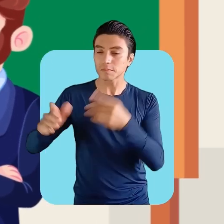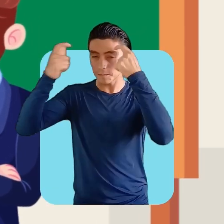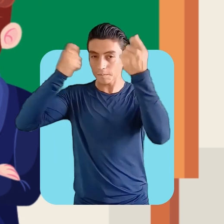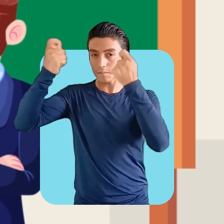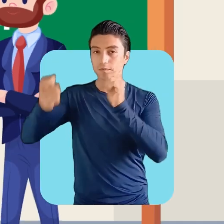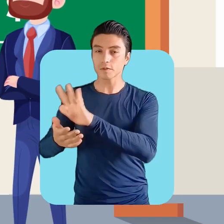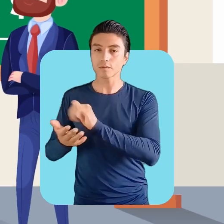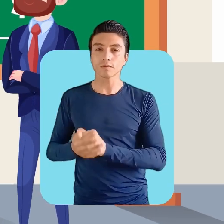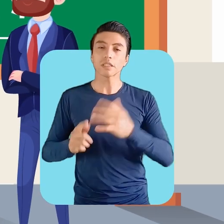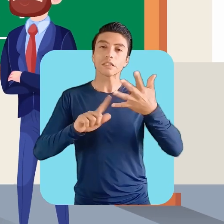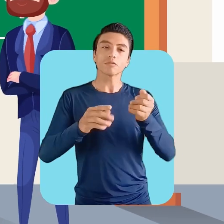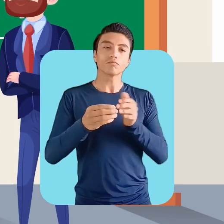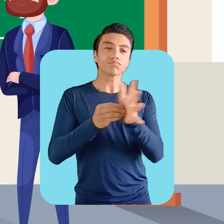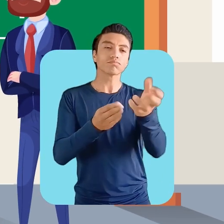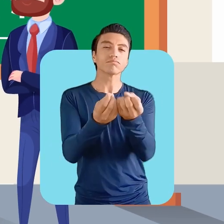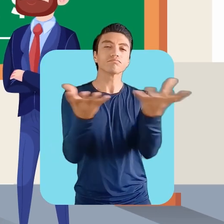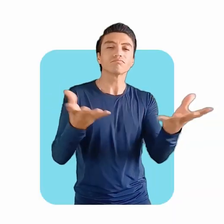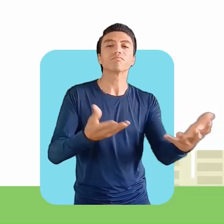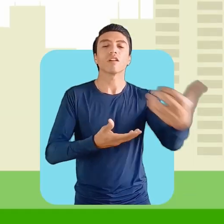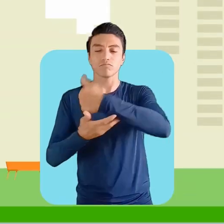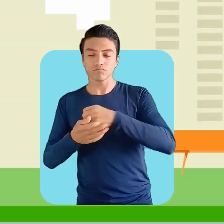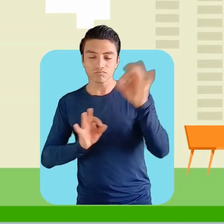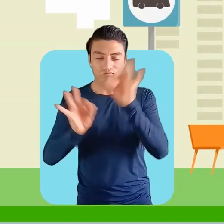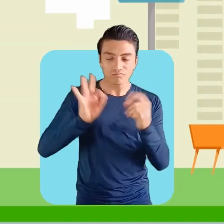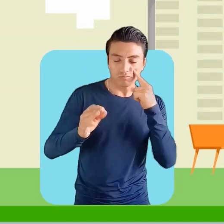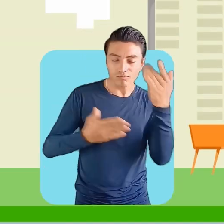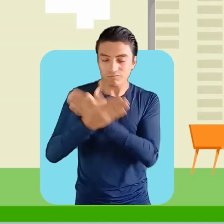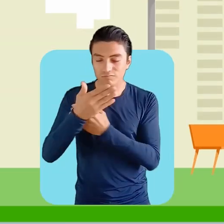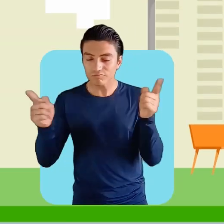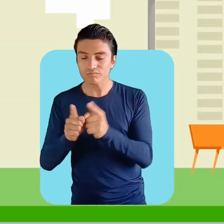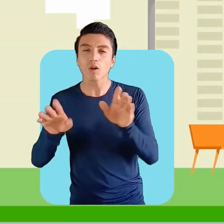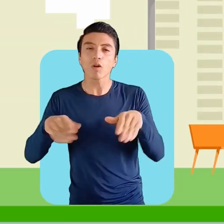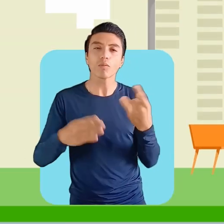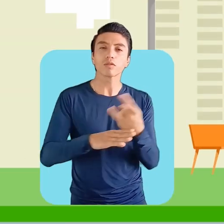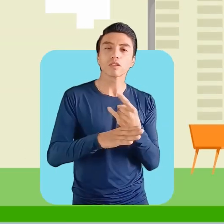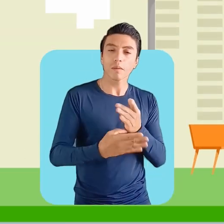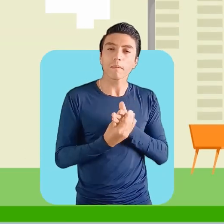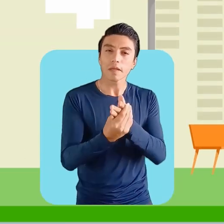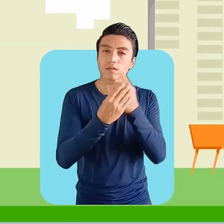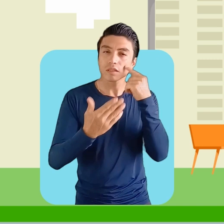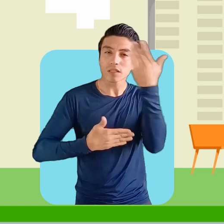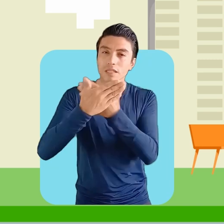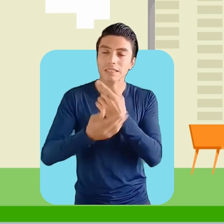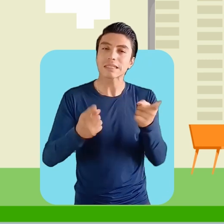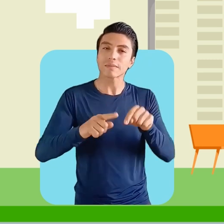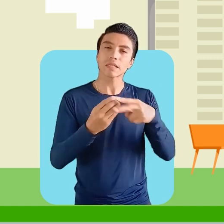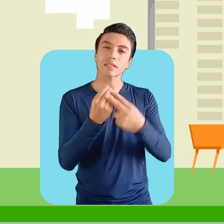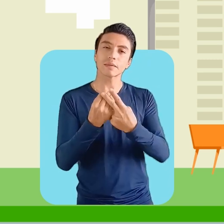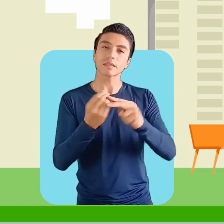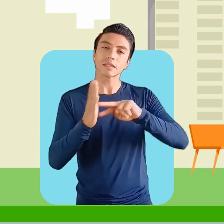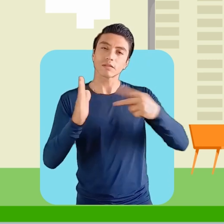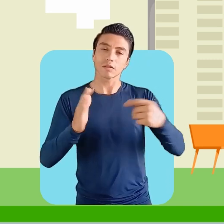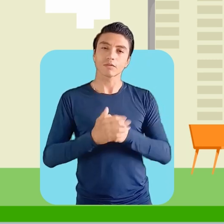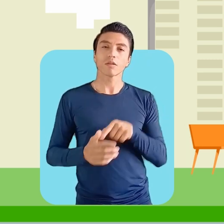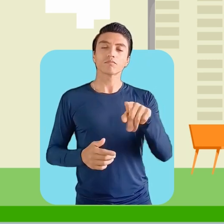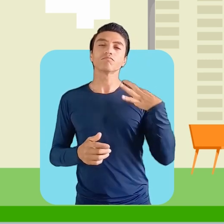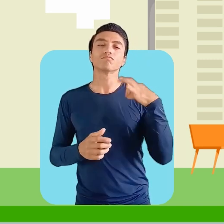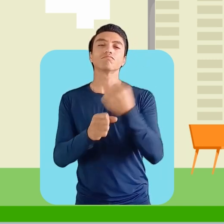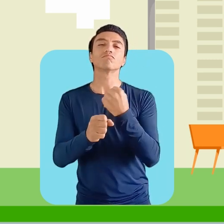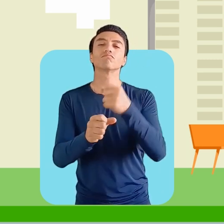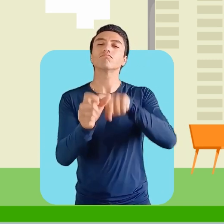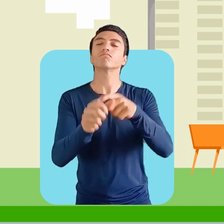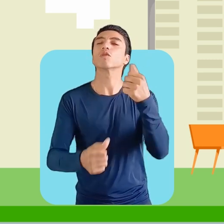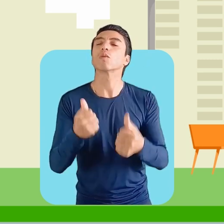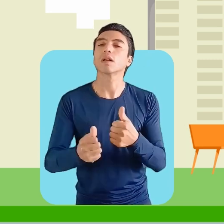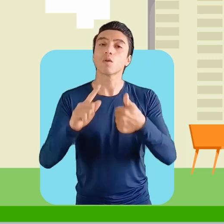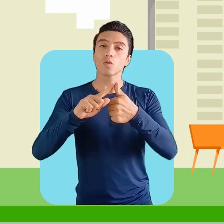con las particularidades de las organizaciones, por lo que podrás desempeñarte en roles como gestor deportivo, coordinador de